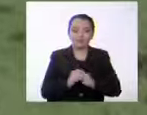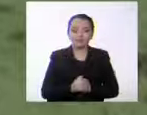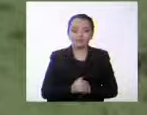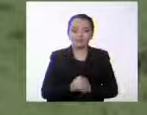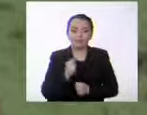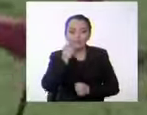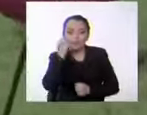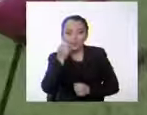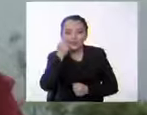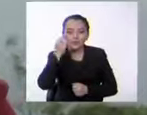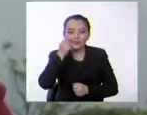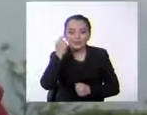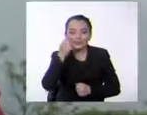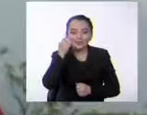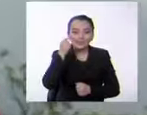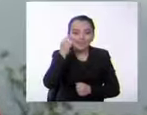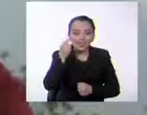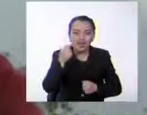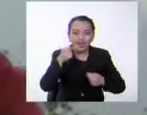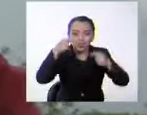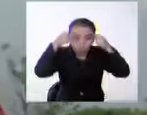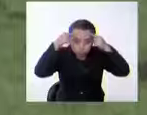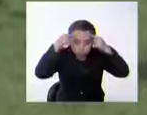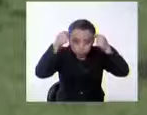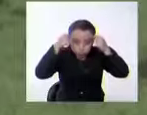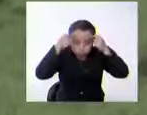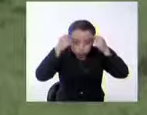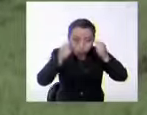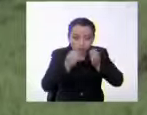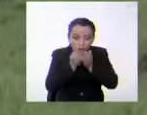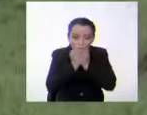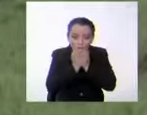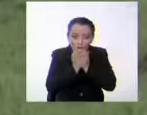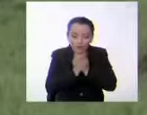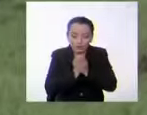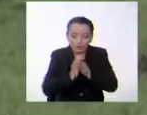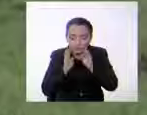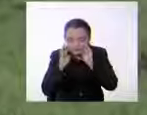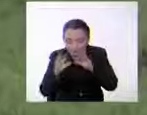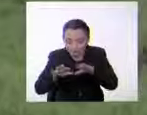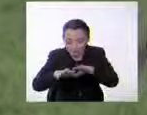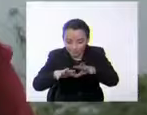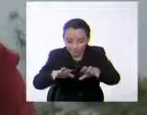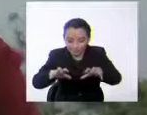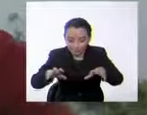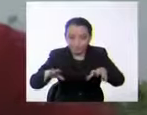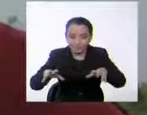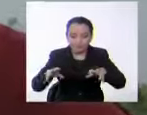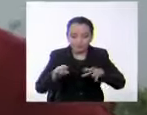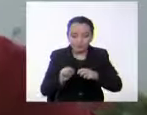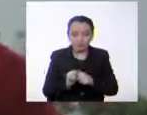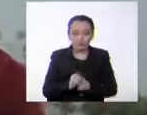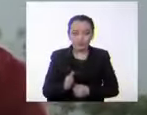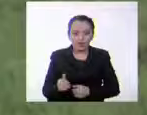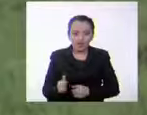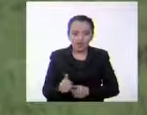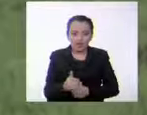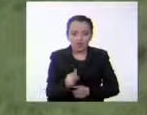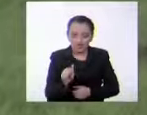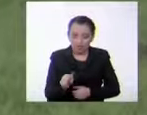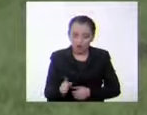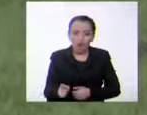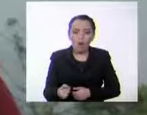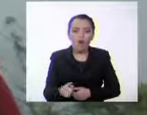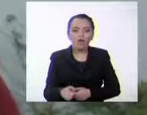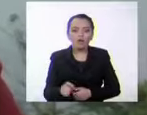a la rana entre los charcos que quedaron en los pastizales y dejar allí a sus renacuajos. ¿Dijiste lluvia?